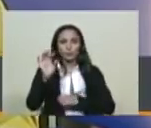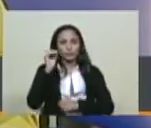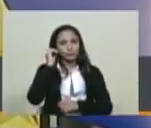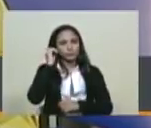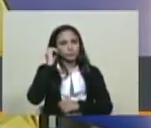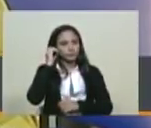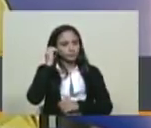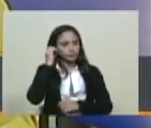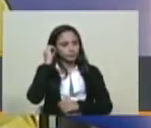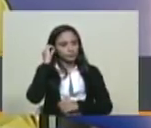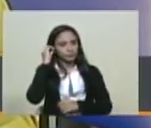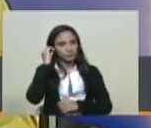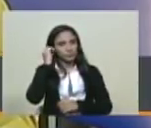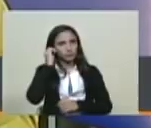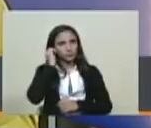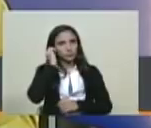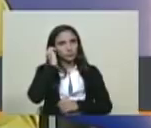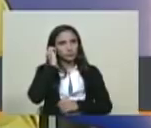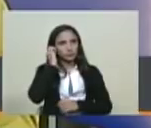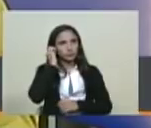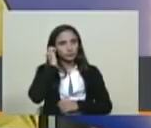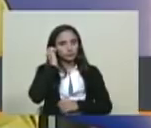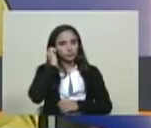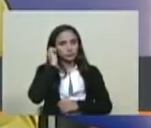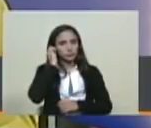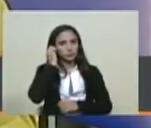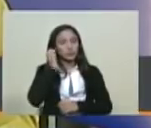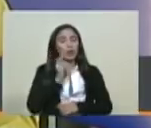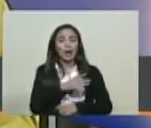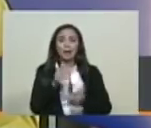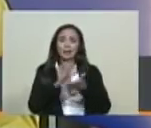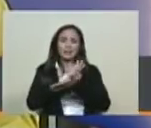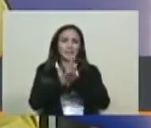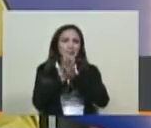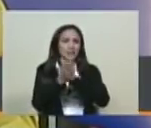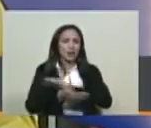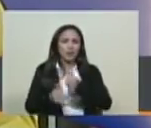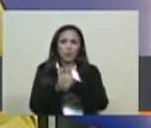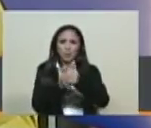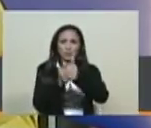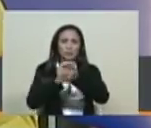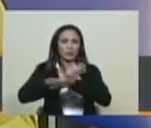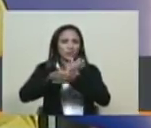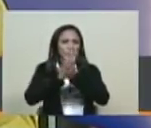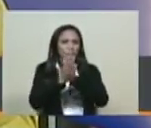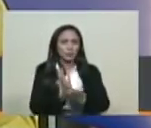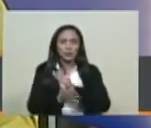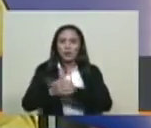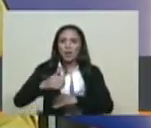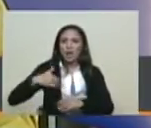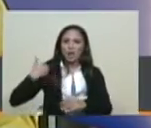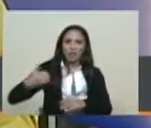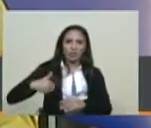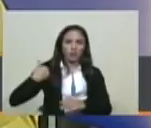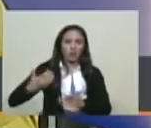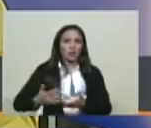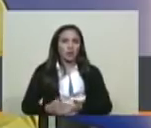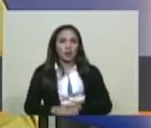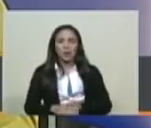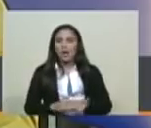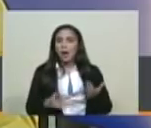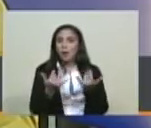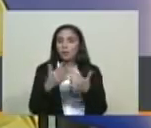sistemas persecutorios como se ha impuesto en Brasil contra Lula, o en Argentina contra esta gran